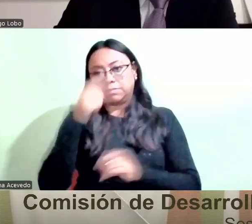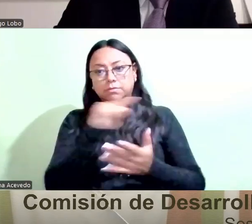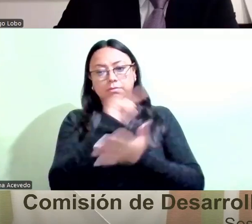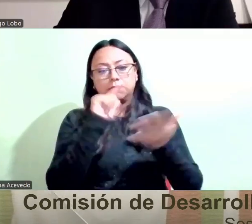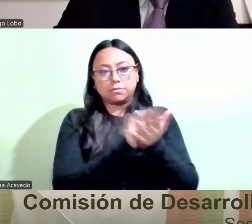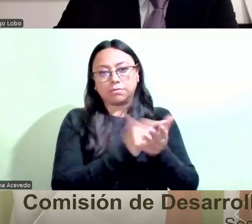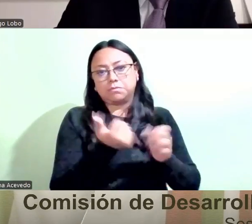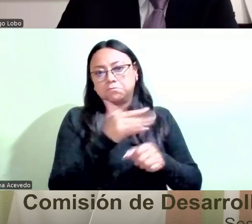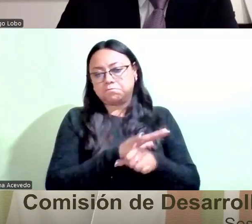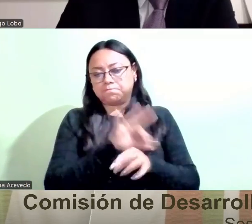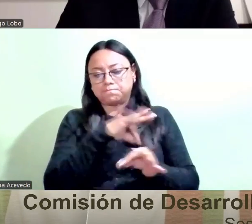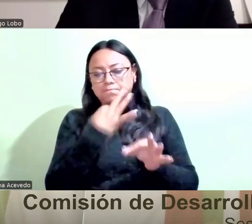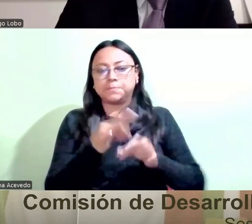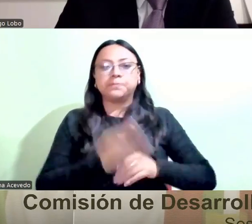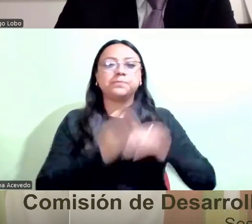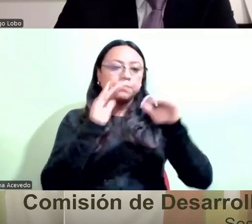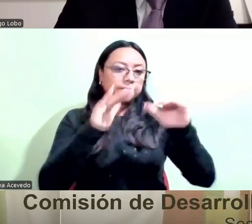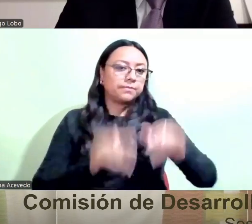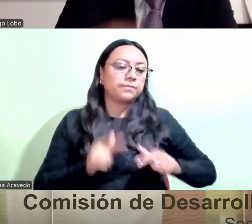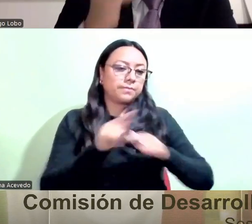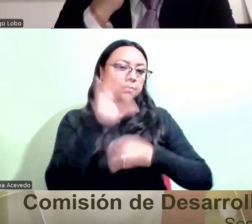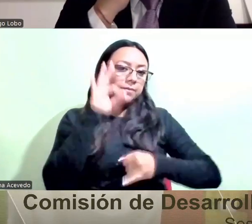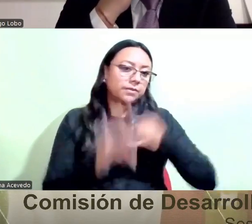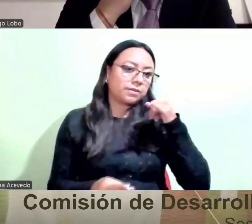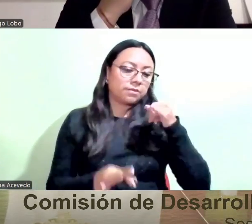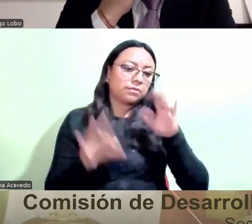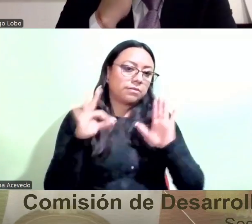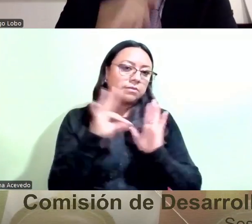con el desahogo del orden del día y en el último